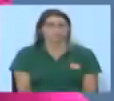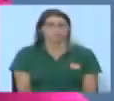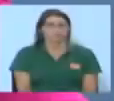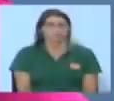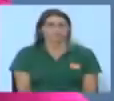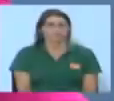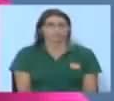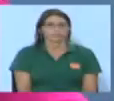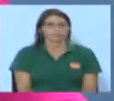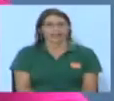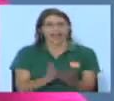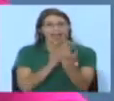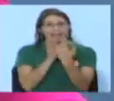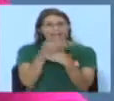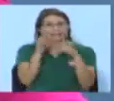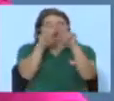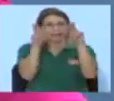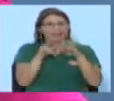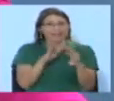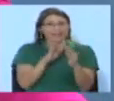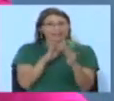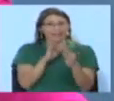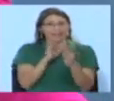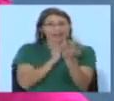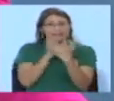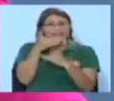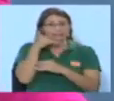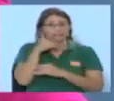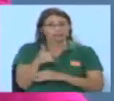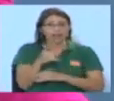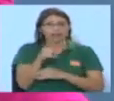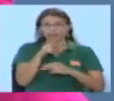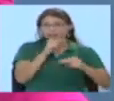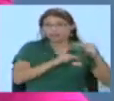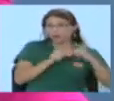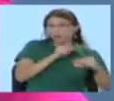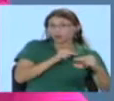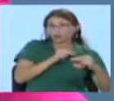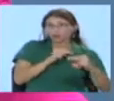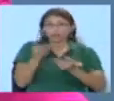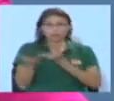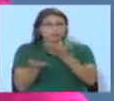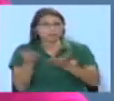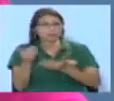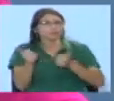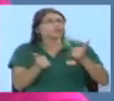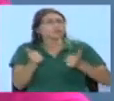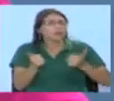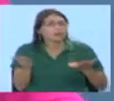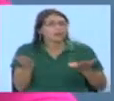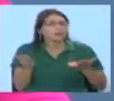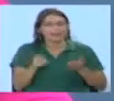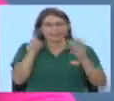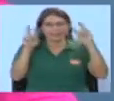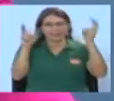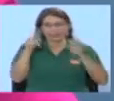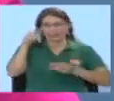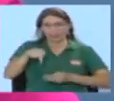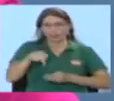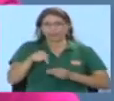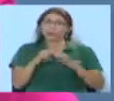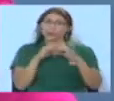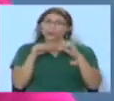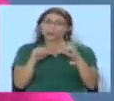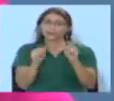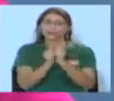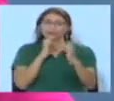A internet desde su celular. ¿Es esto un negocio o un servicio? Ese es el tema que hemos colocado hoy sobre la mesa. Y continuamos entonces con la entrevista con